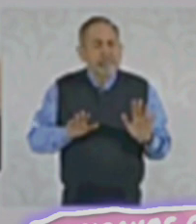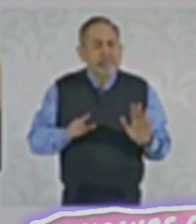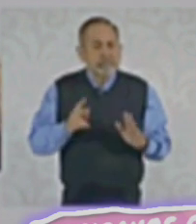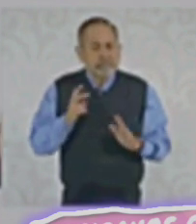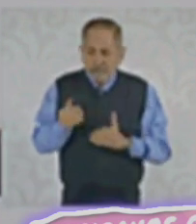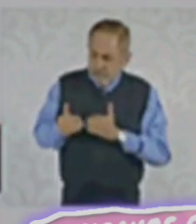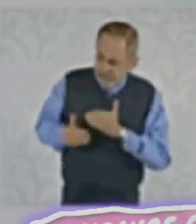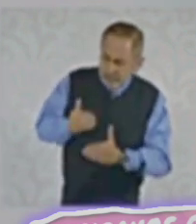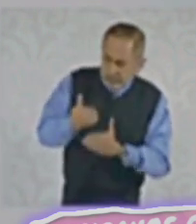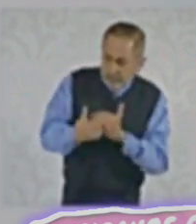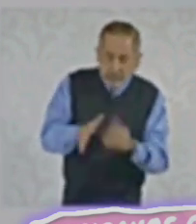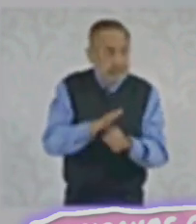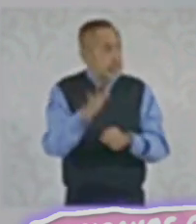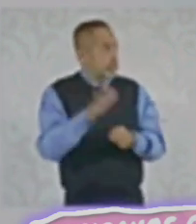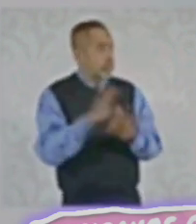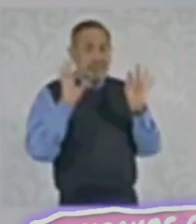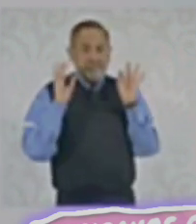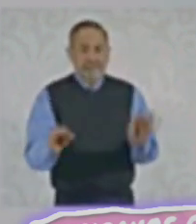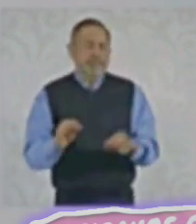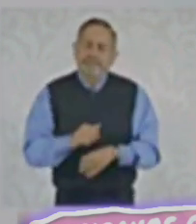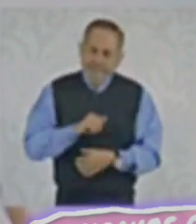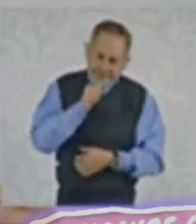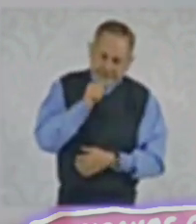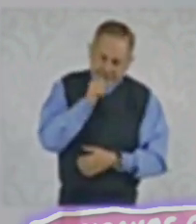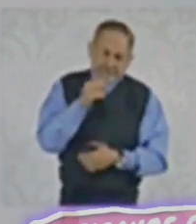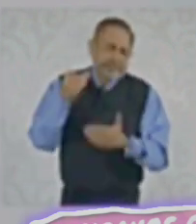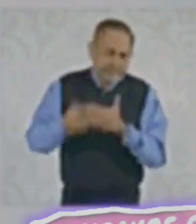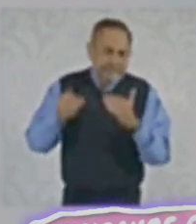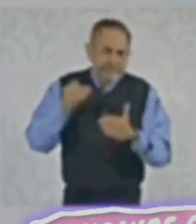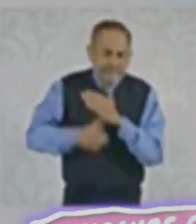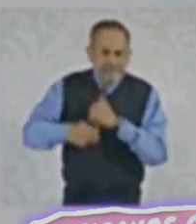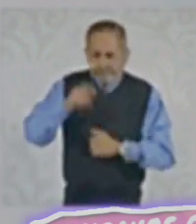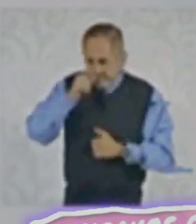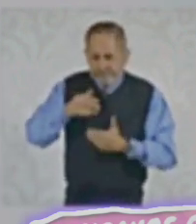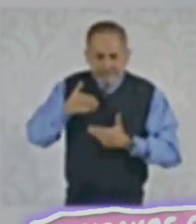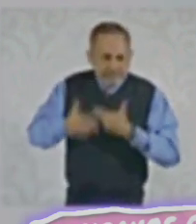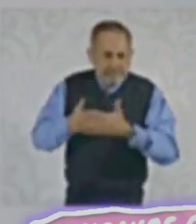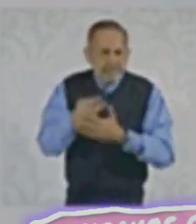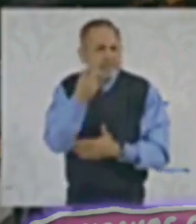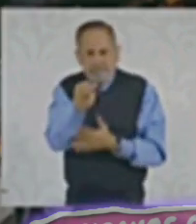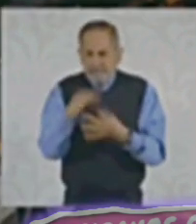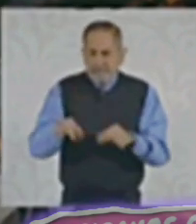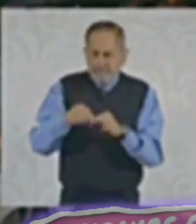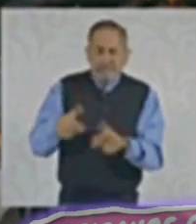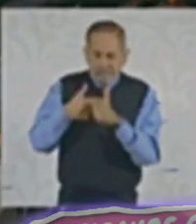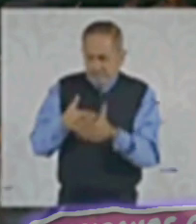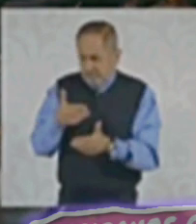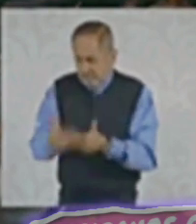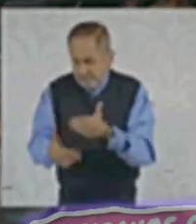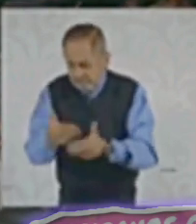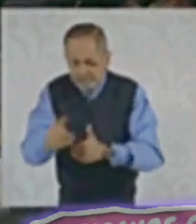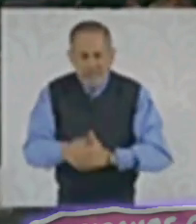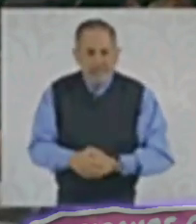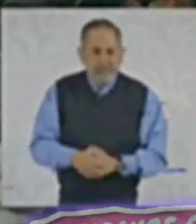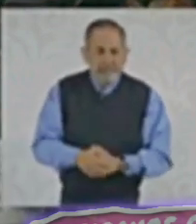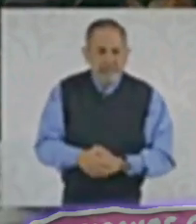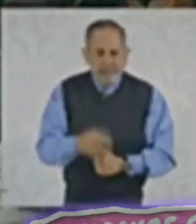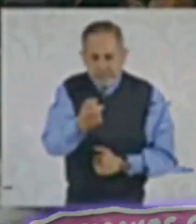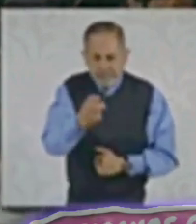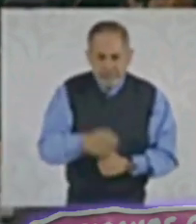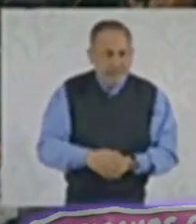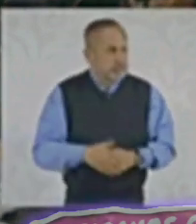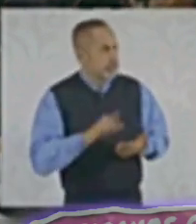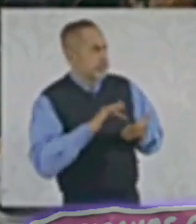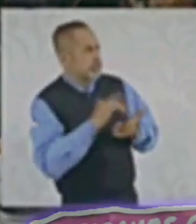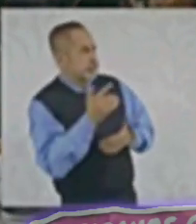pero no quiere decir que esté todo resuelto. Y por eso es importante seguir avanzando. Le agradezco, presidenta. Gracias.